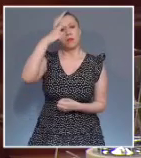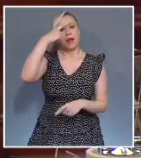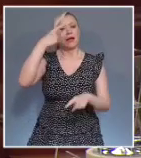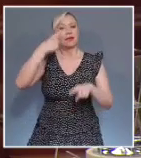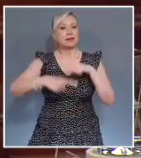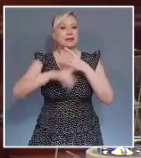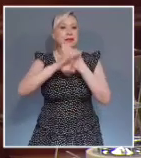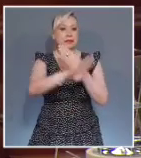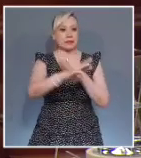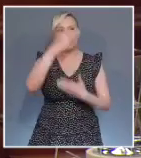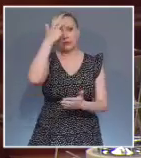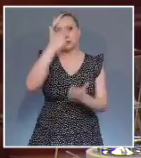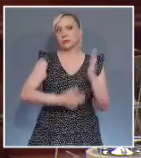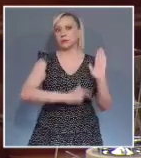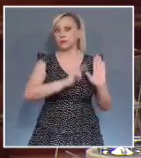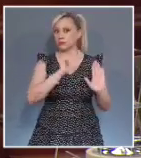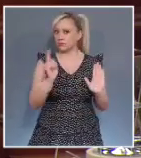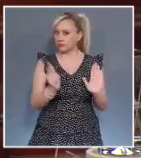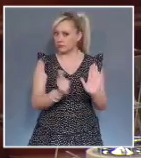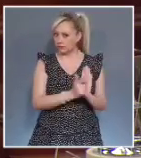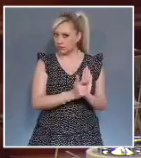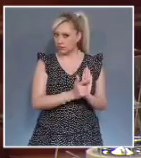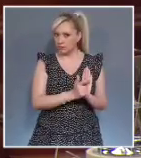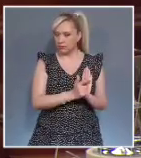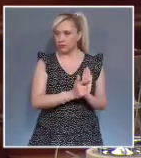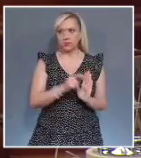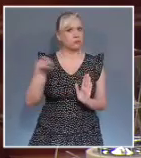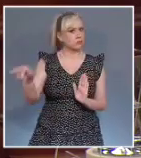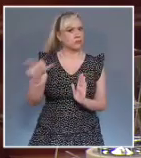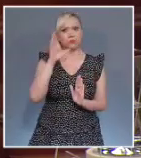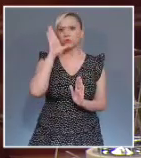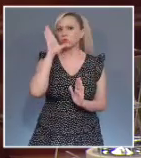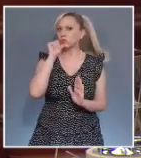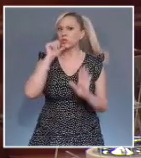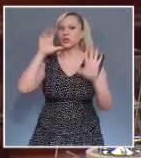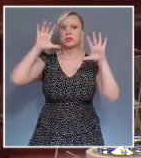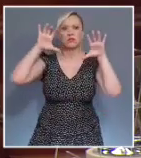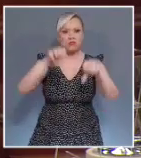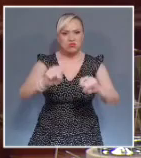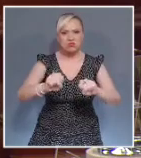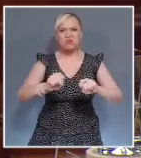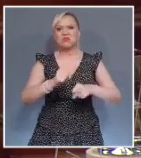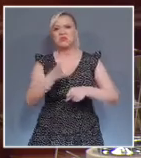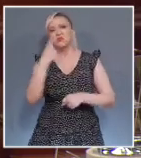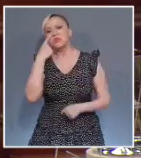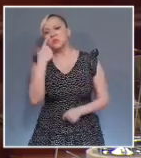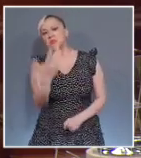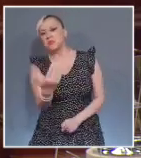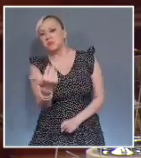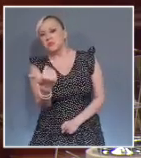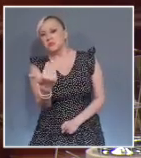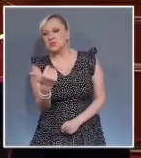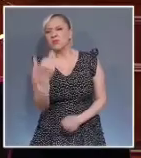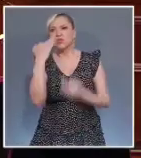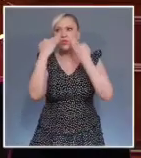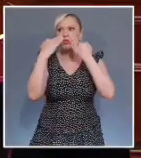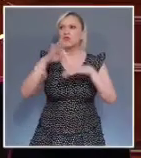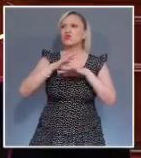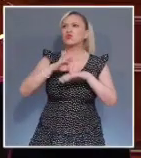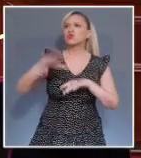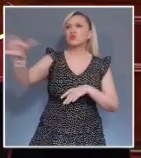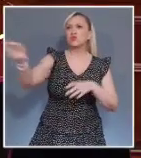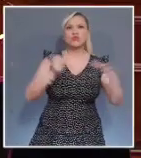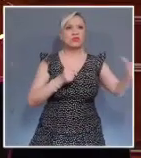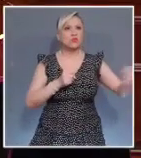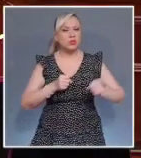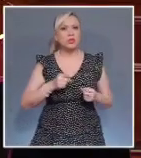Guardia Nacional pueda detener, interrogar, llamar como testigos, ingresar a propiedad privada o cualquier otra naturaleza análoga